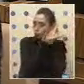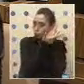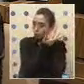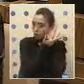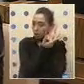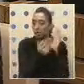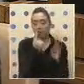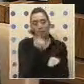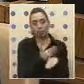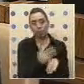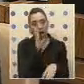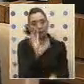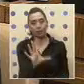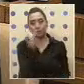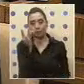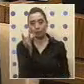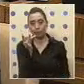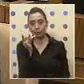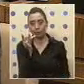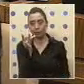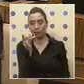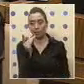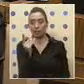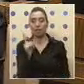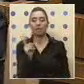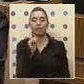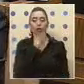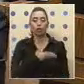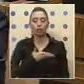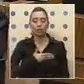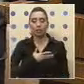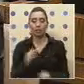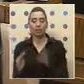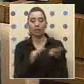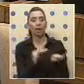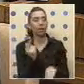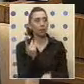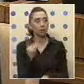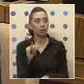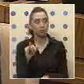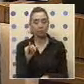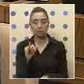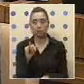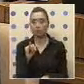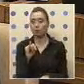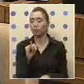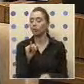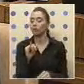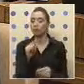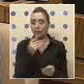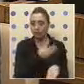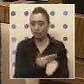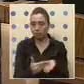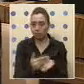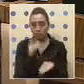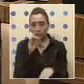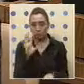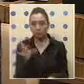Tarde se dieron cuenta que ya no contaban con el veto de la UDI en el Parlamento. Tarde se dieron cuenta. Si